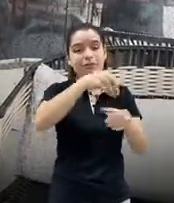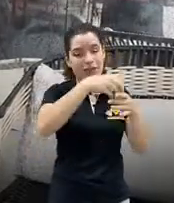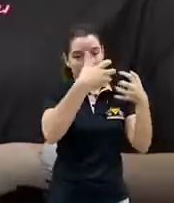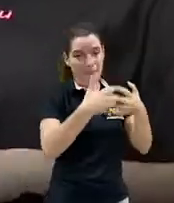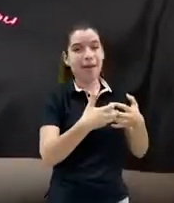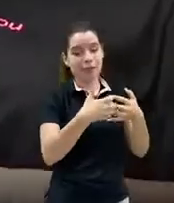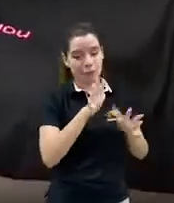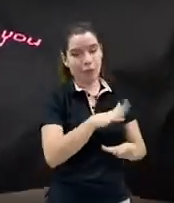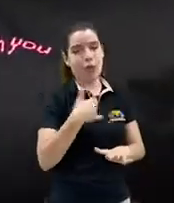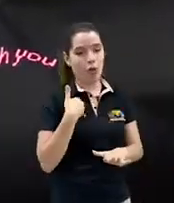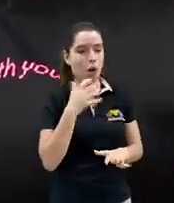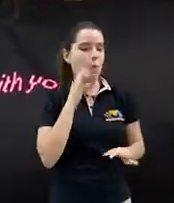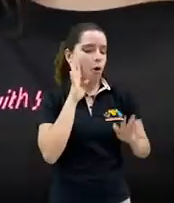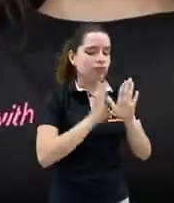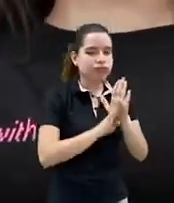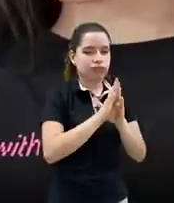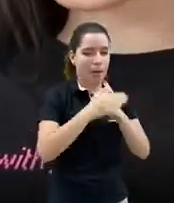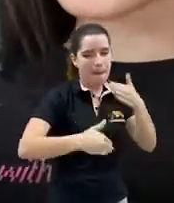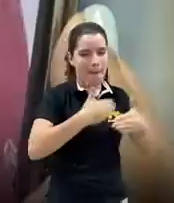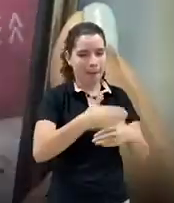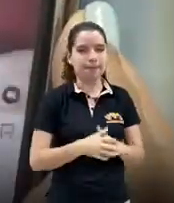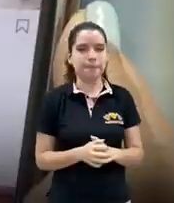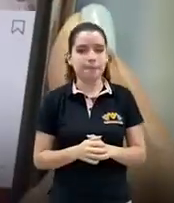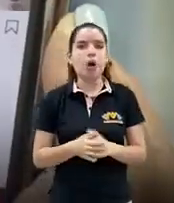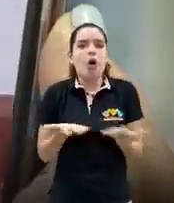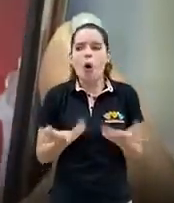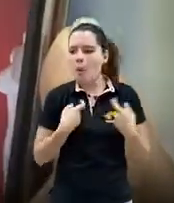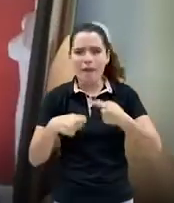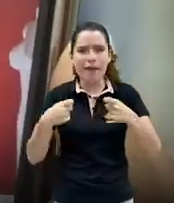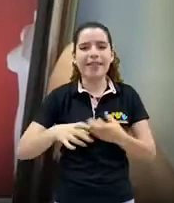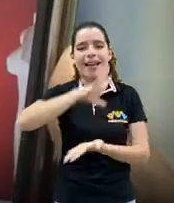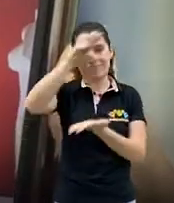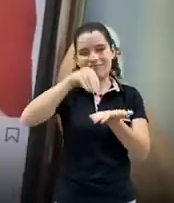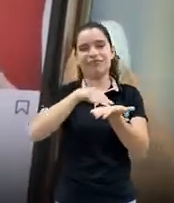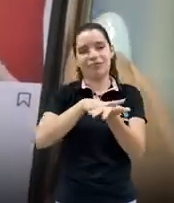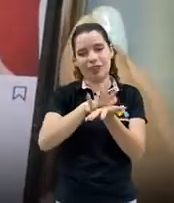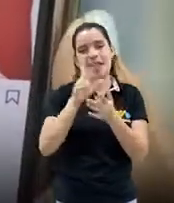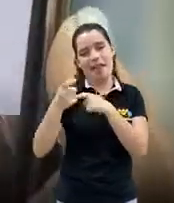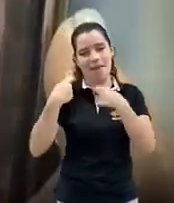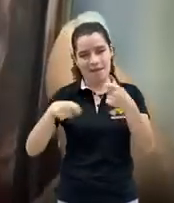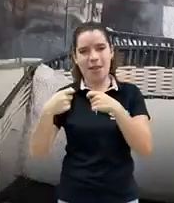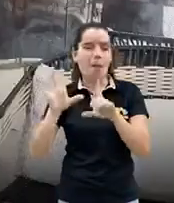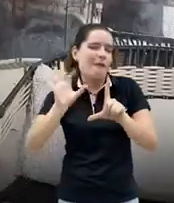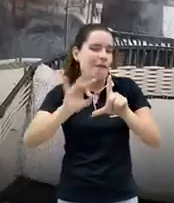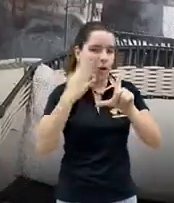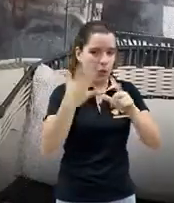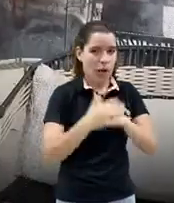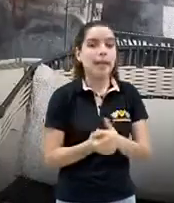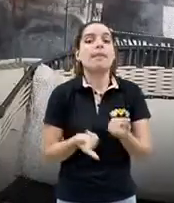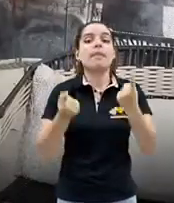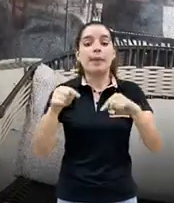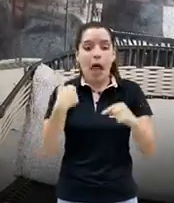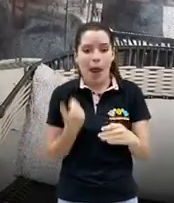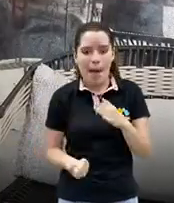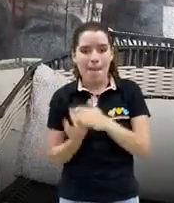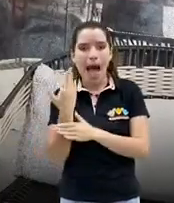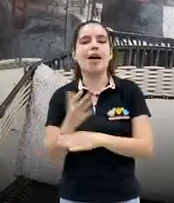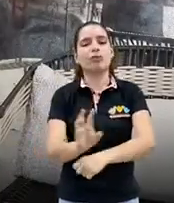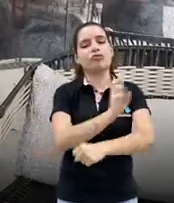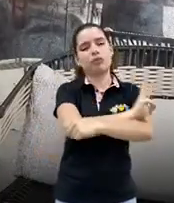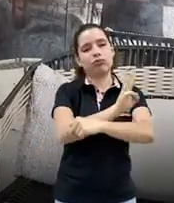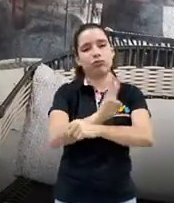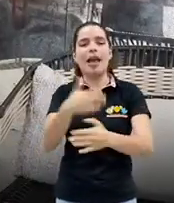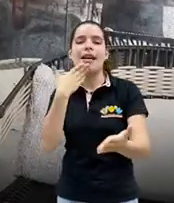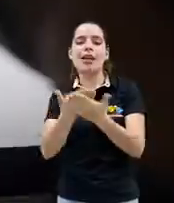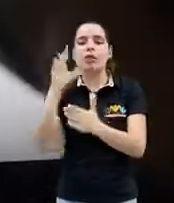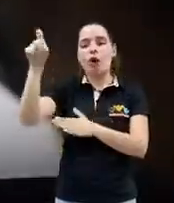que nos colaboran en el proceso de producción. Todo lo hacemos por medio de redes sociales y aparte pues estamos creando también la